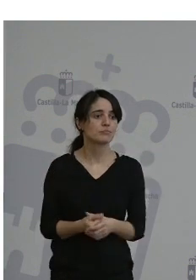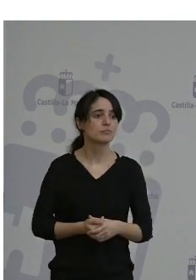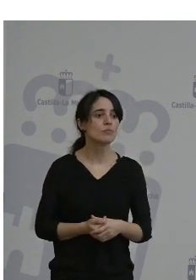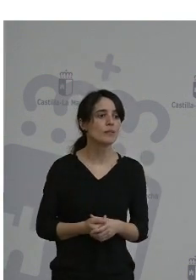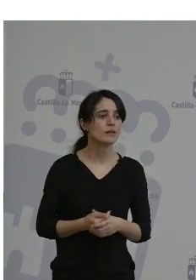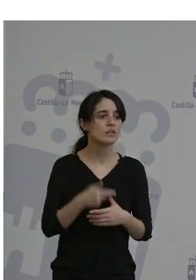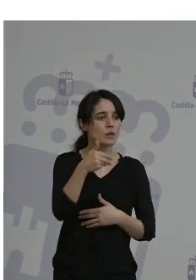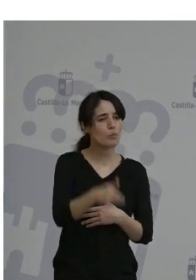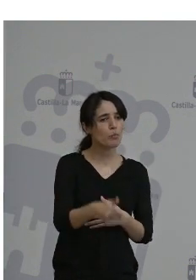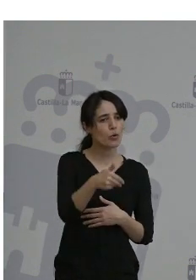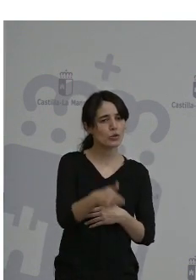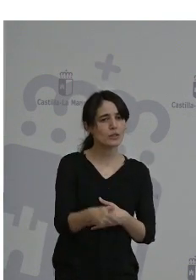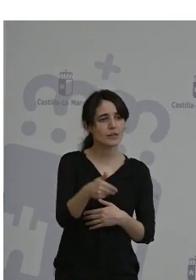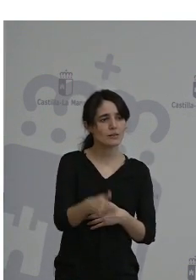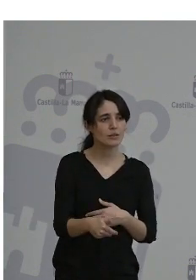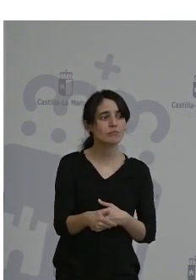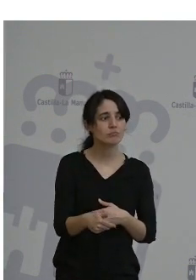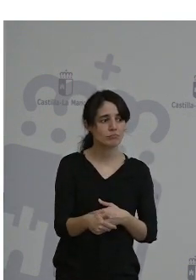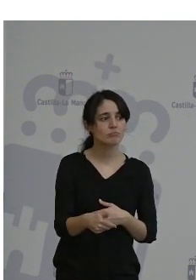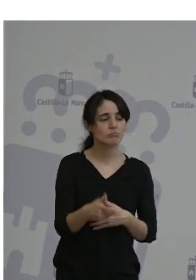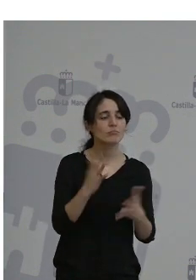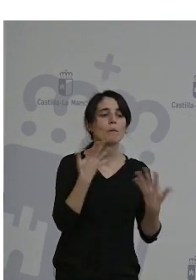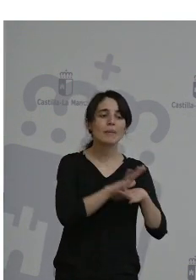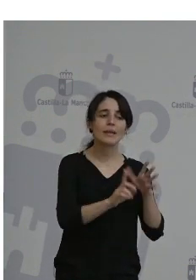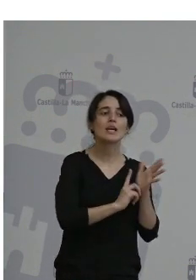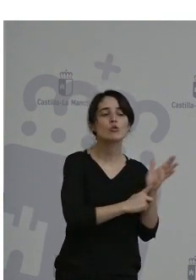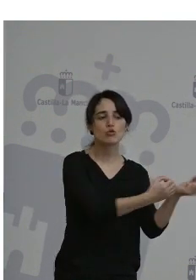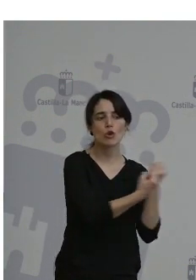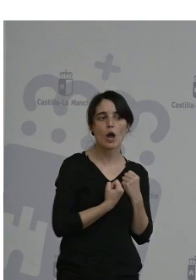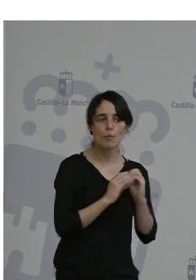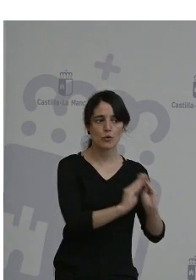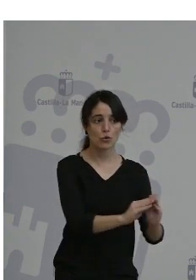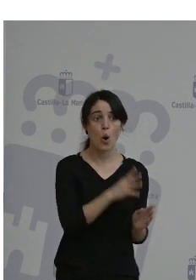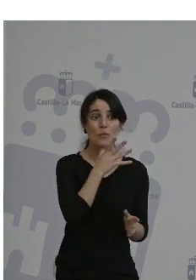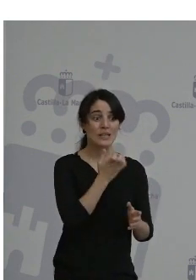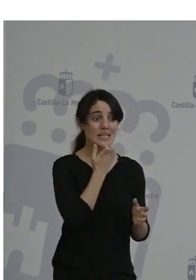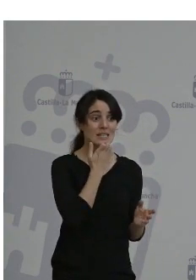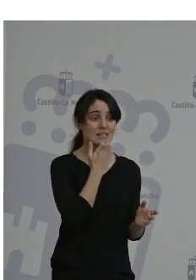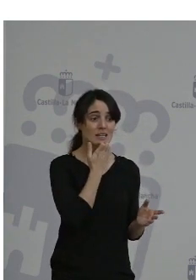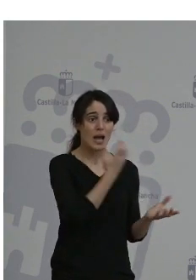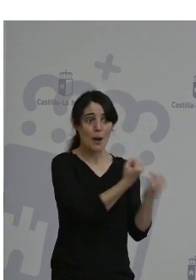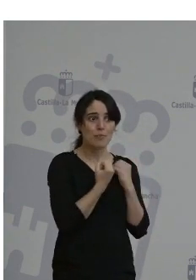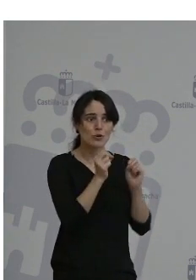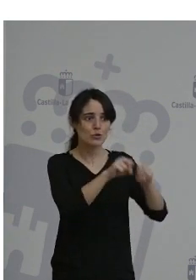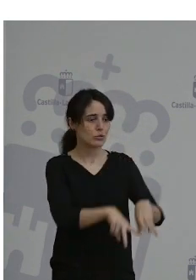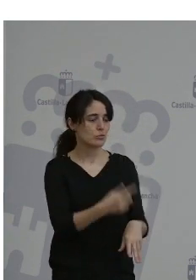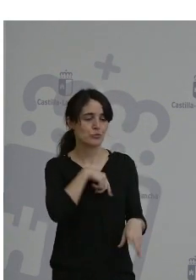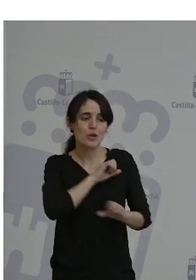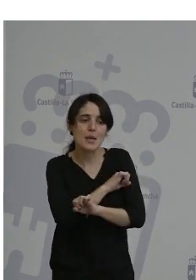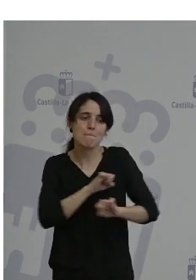contar con vuestro apoyo, con el apoyo de plena inclusión, ya que sin este apoyo habría sido imposible desarrollar los